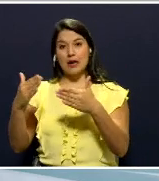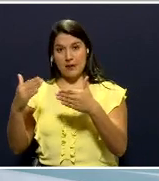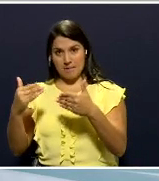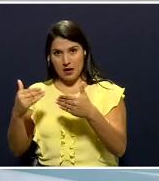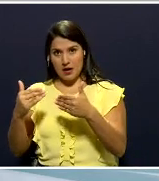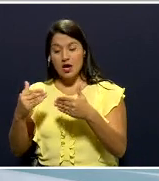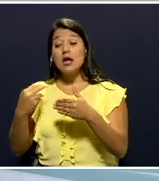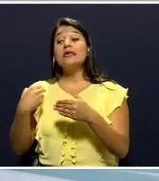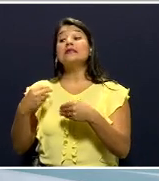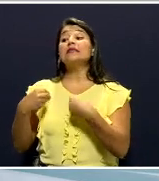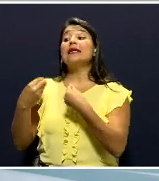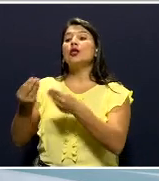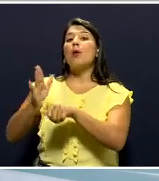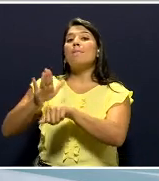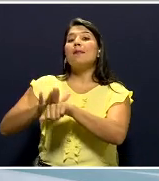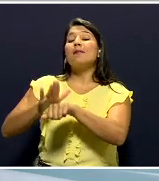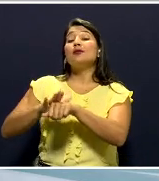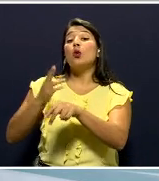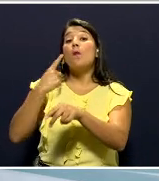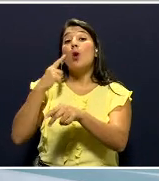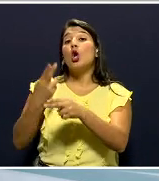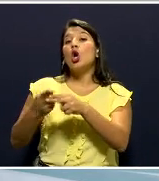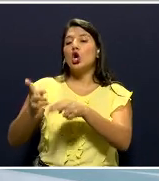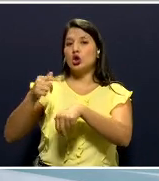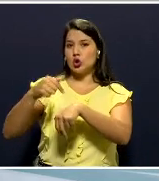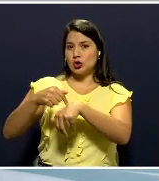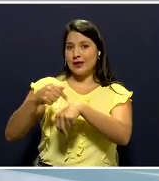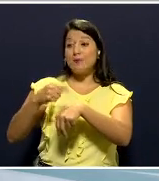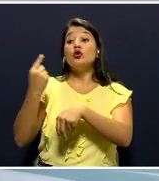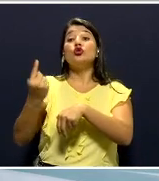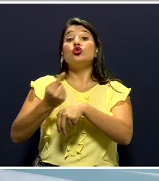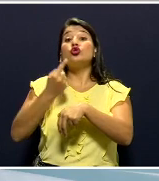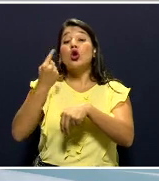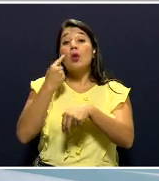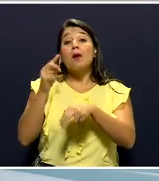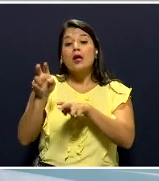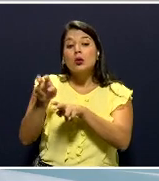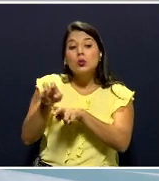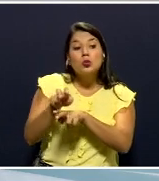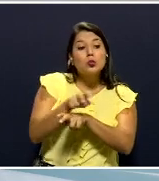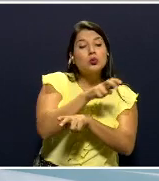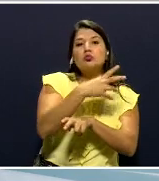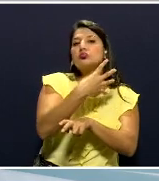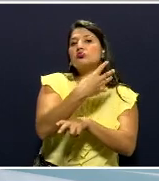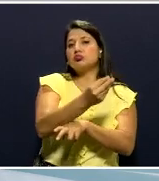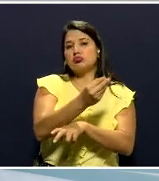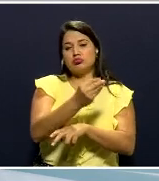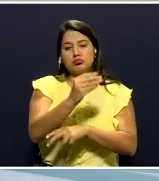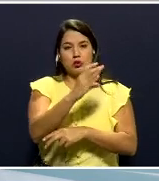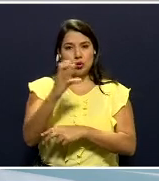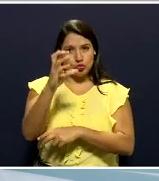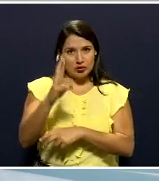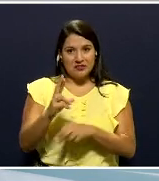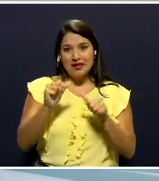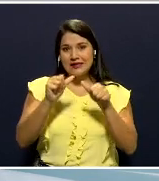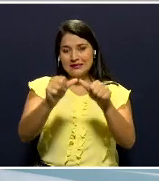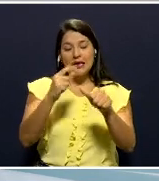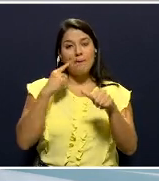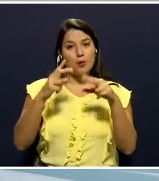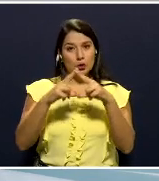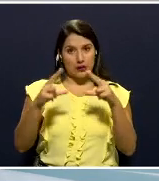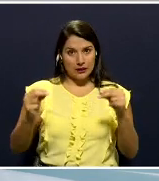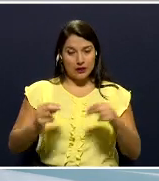tránsito. Estas son algunas de las noticias que vamos a desarrollar en esta edición estelar de Costa Rica